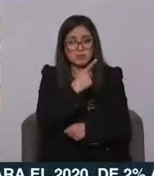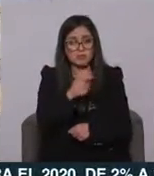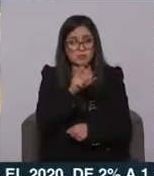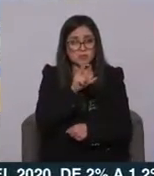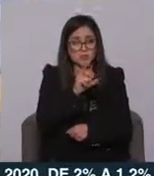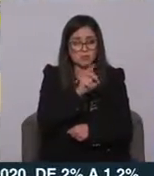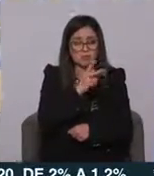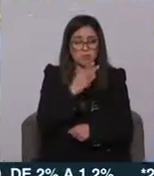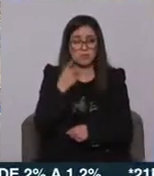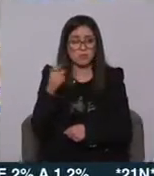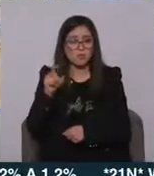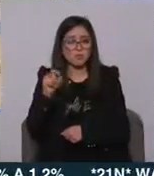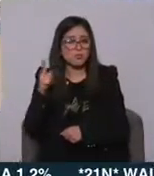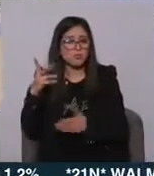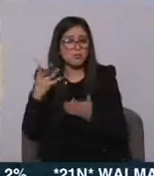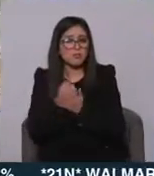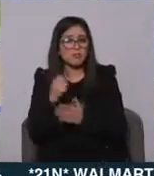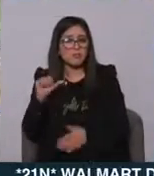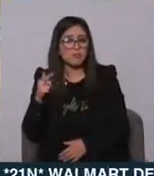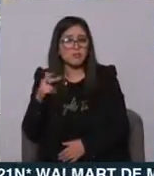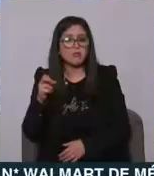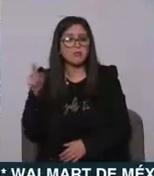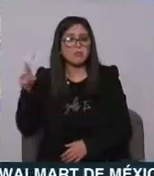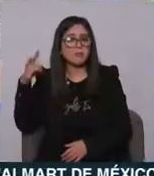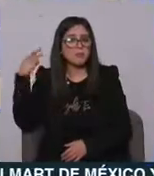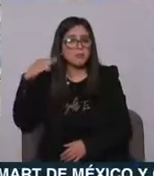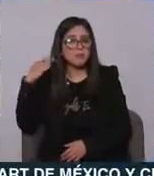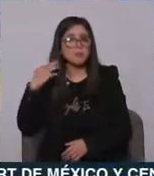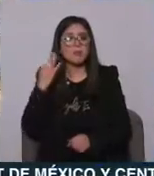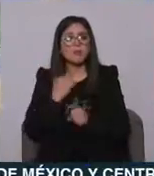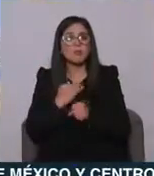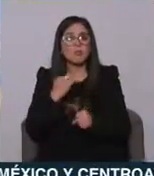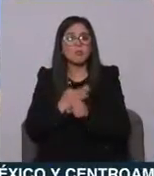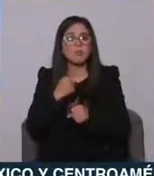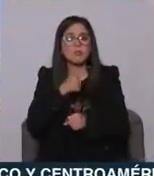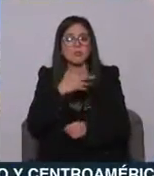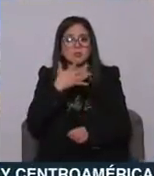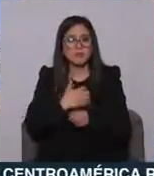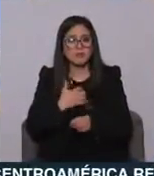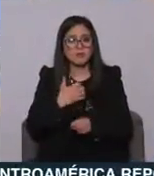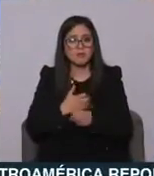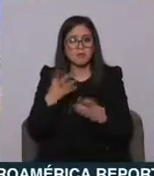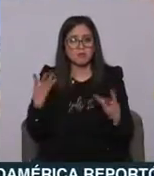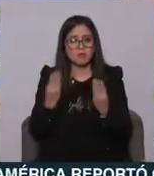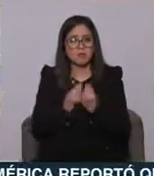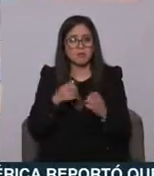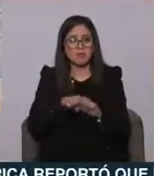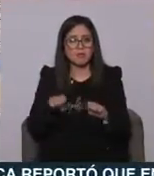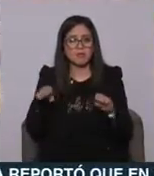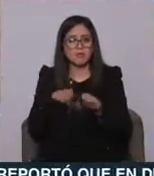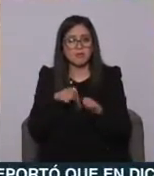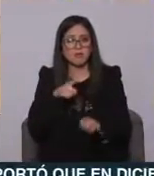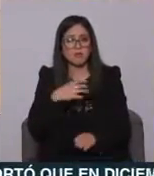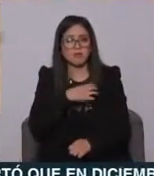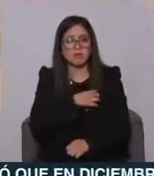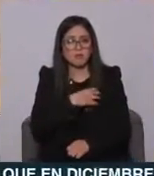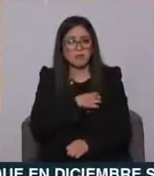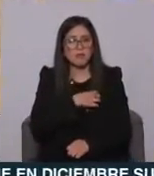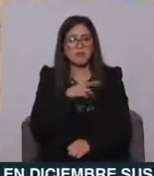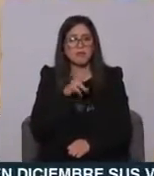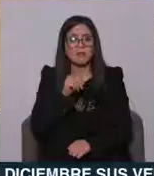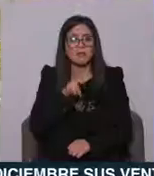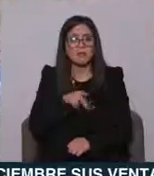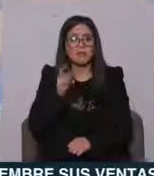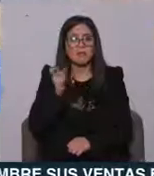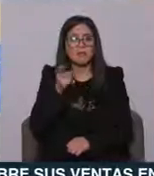132-128, ganaron los aguacateros de Michoacán. Hoy el coach de la quinteta de capitanes, Ramón Díaz, mandó